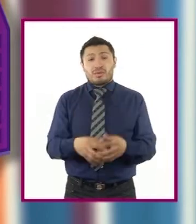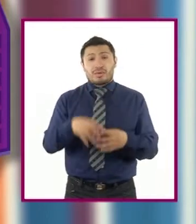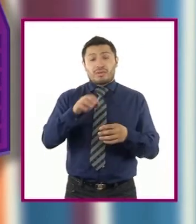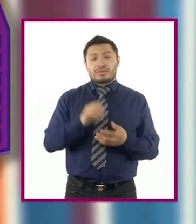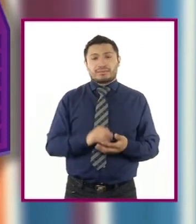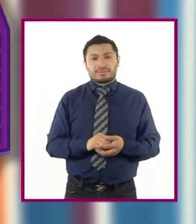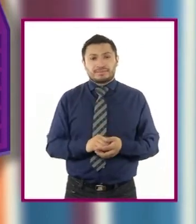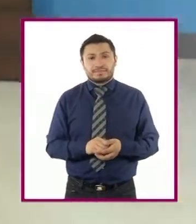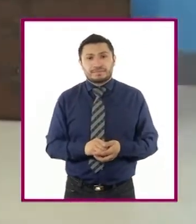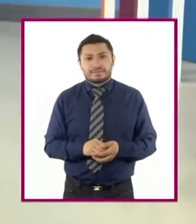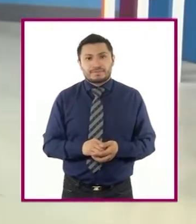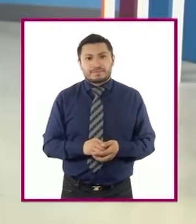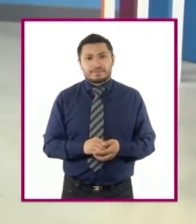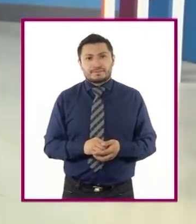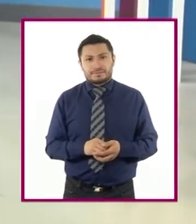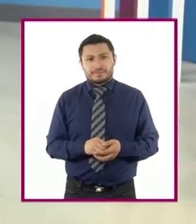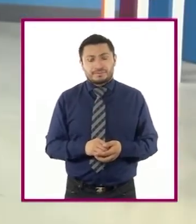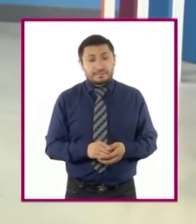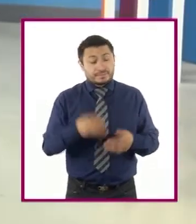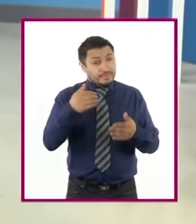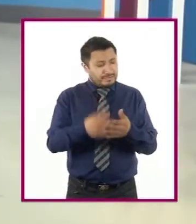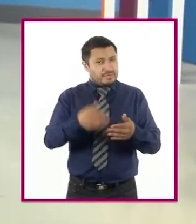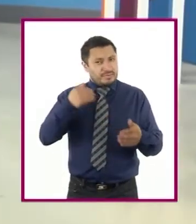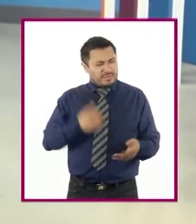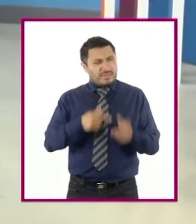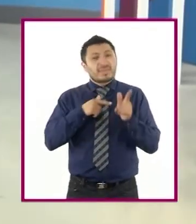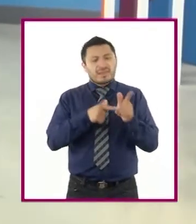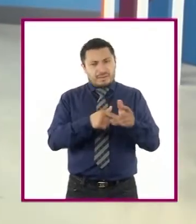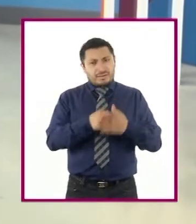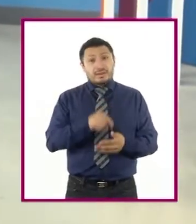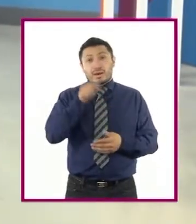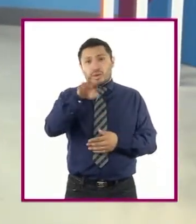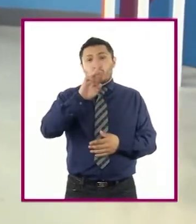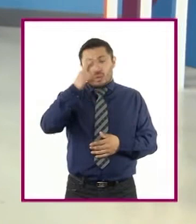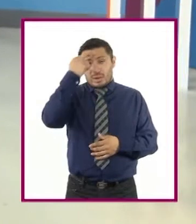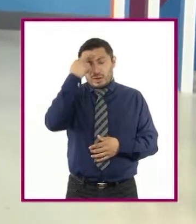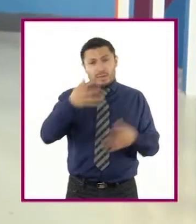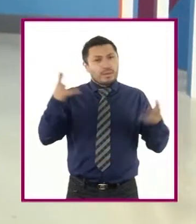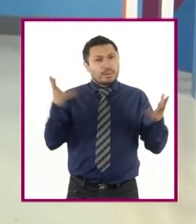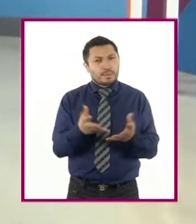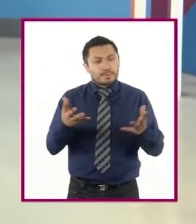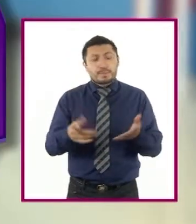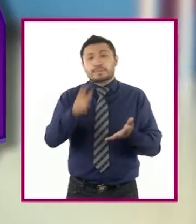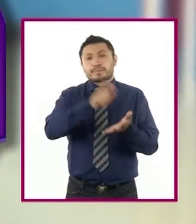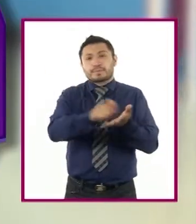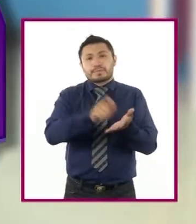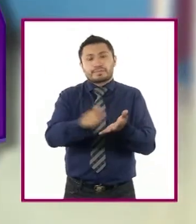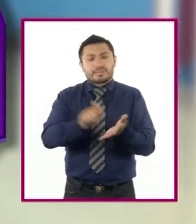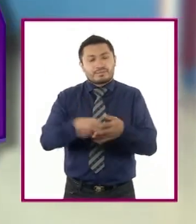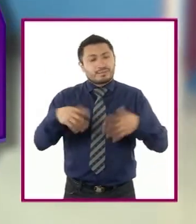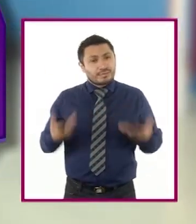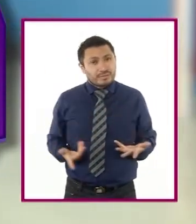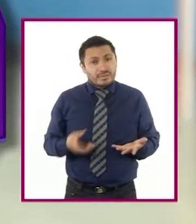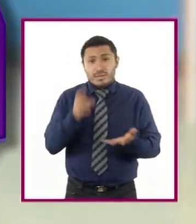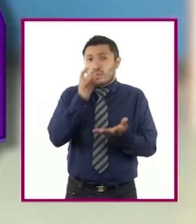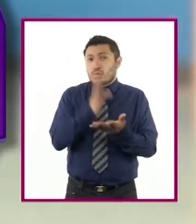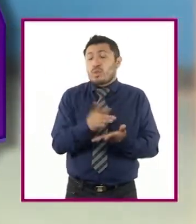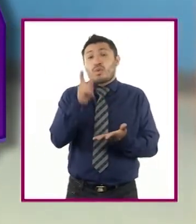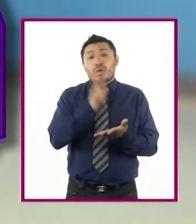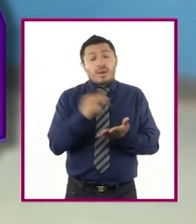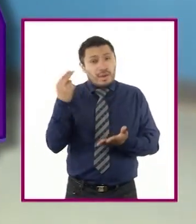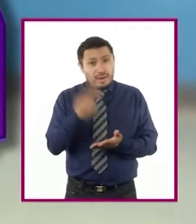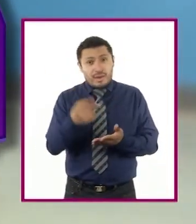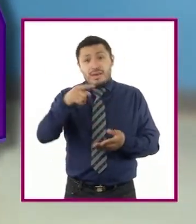Colonialismo. Antes de continuar, recuerden que para realizar anotaciones solo necesitan